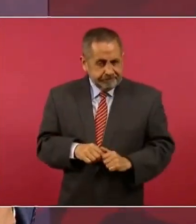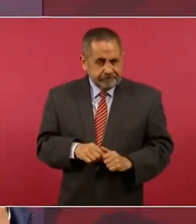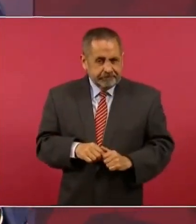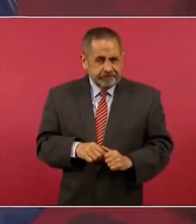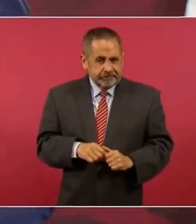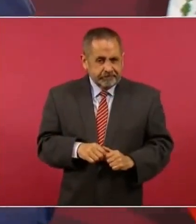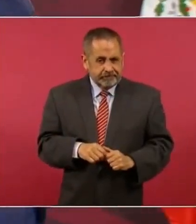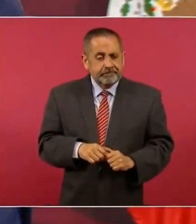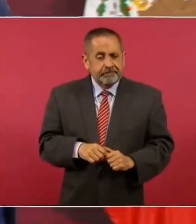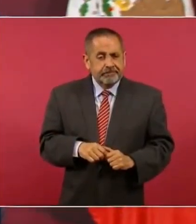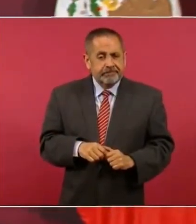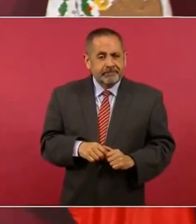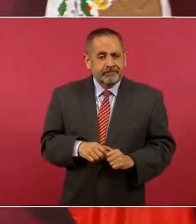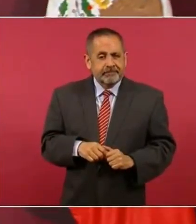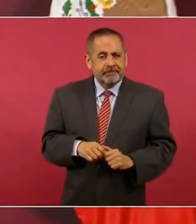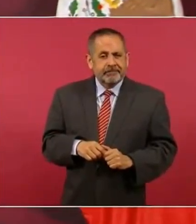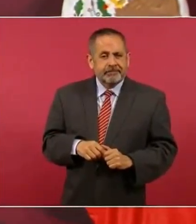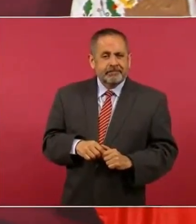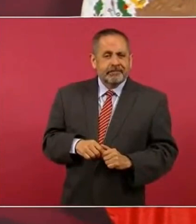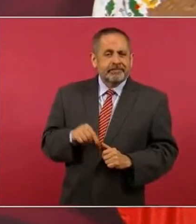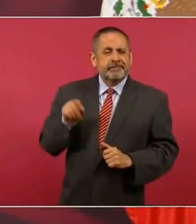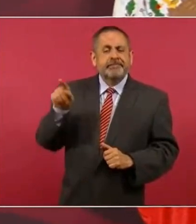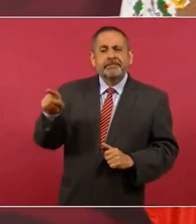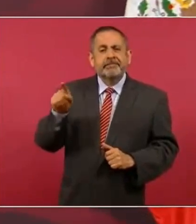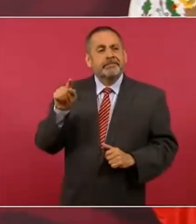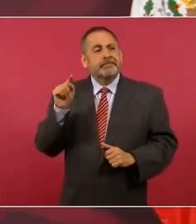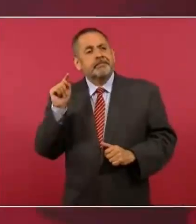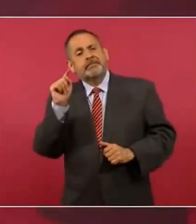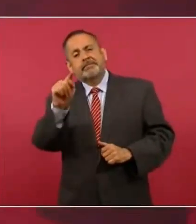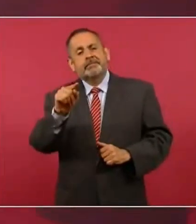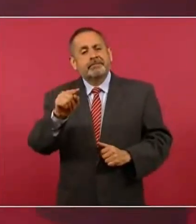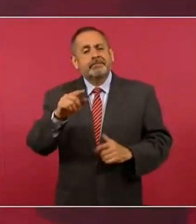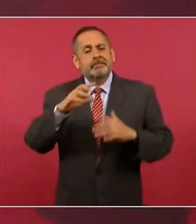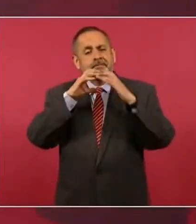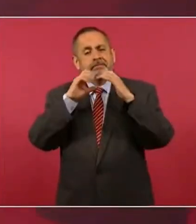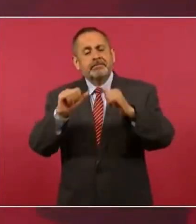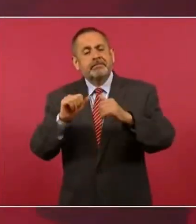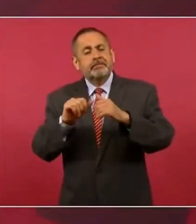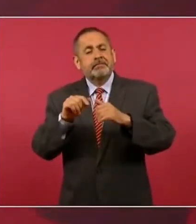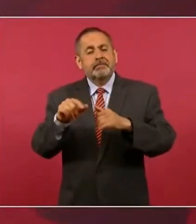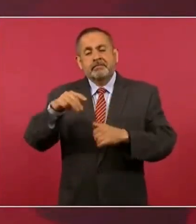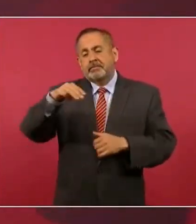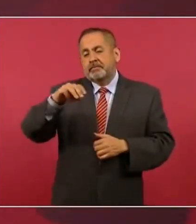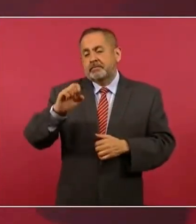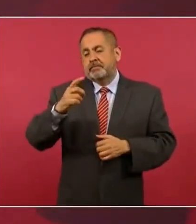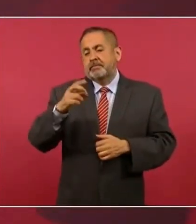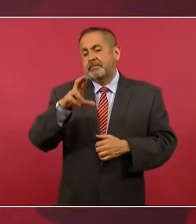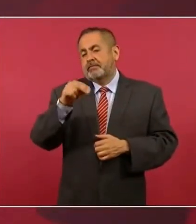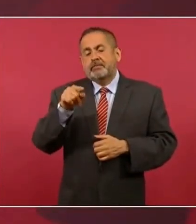una planta en la laguna, en la hacienda de los Madero,